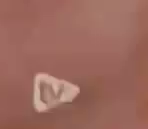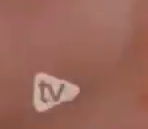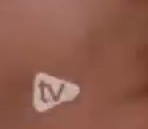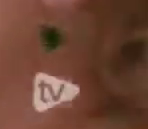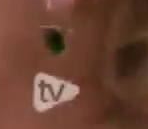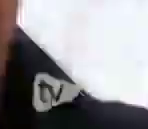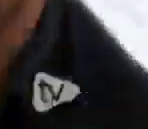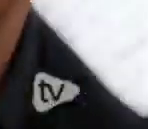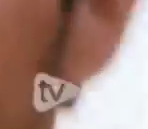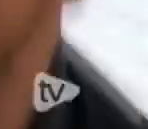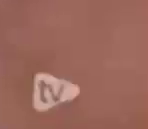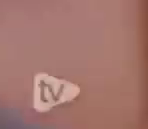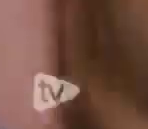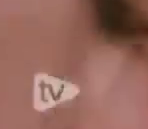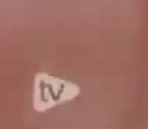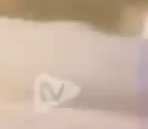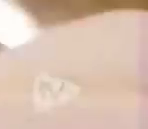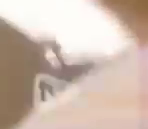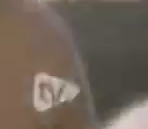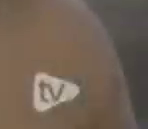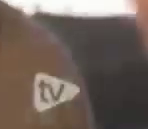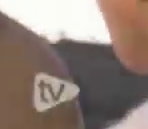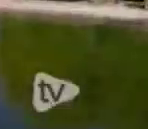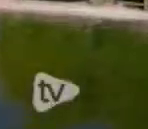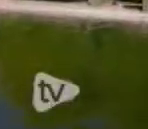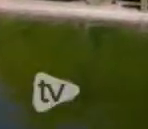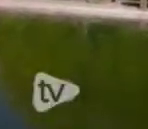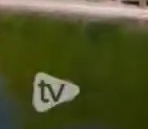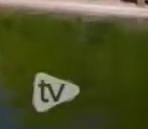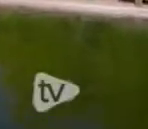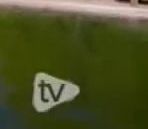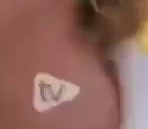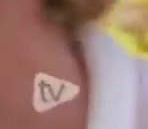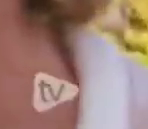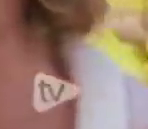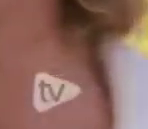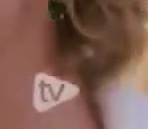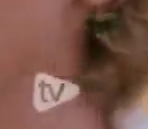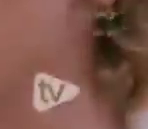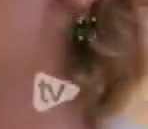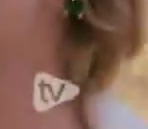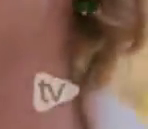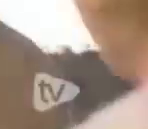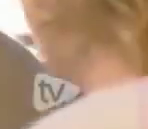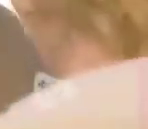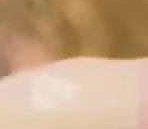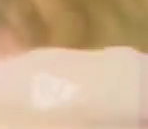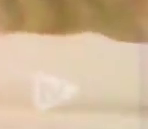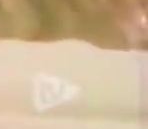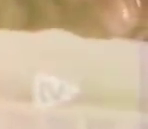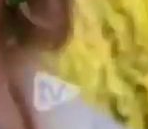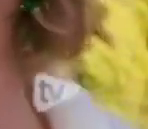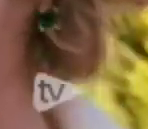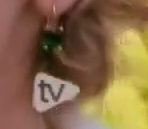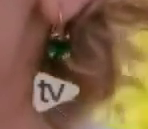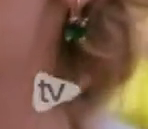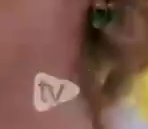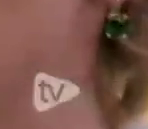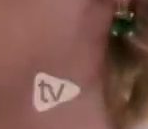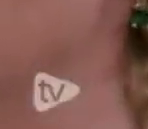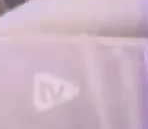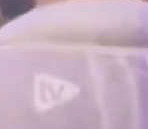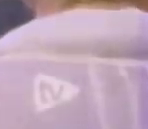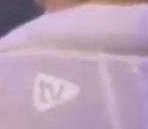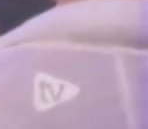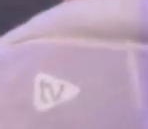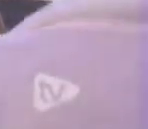Dale, cuéntale. Ella, te ruego que te calmes. Por favor, no hay nada entre antes y yo. Hice todo esto por